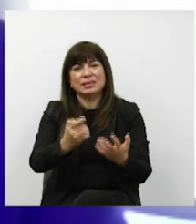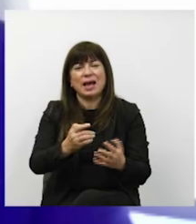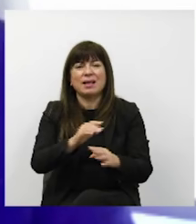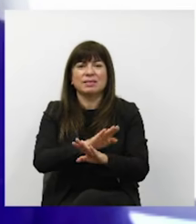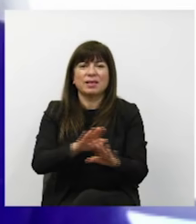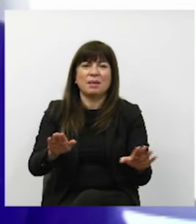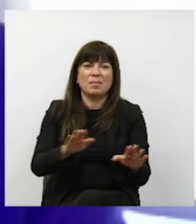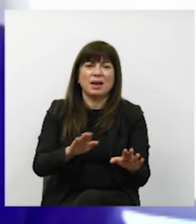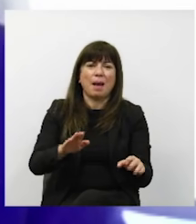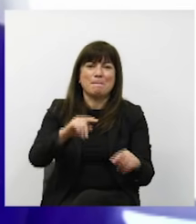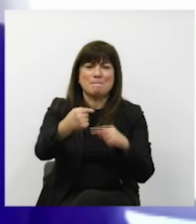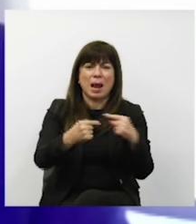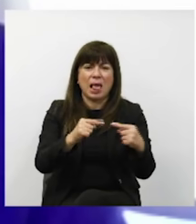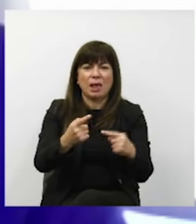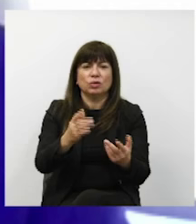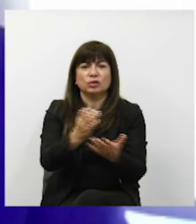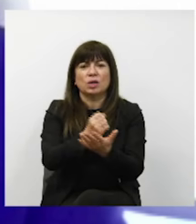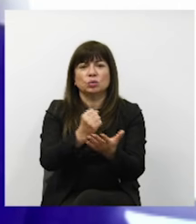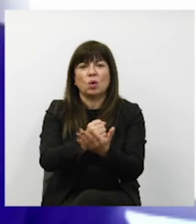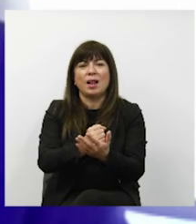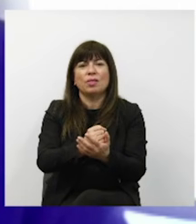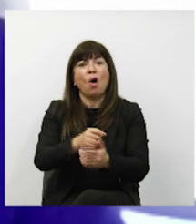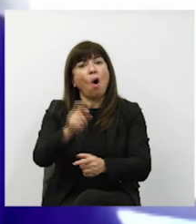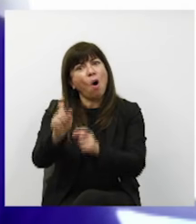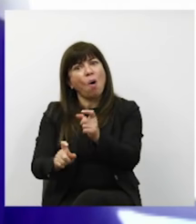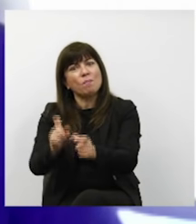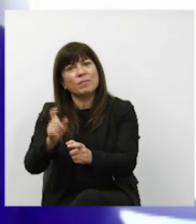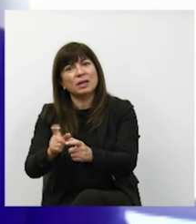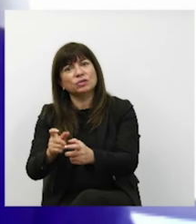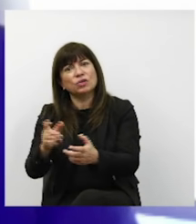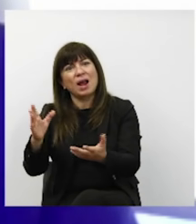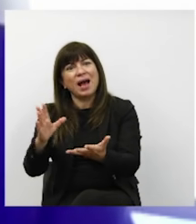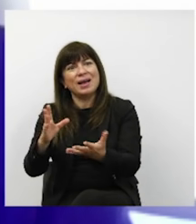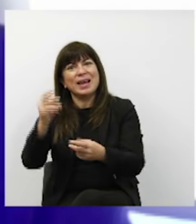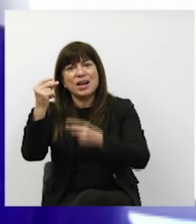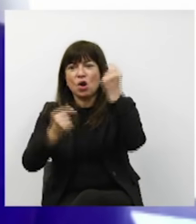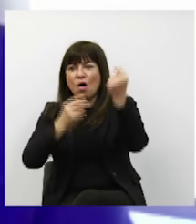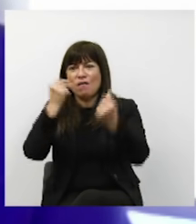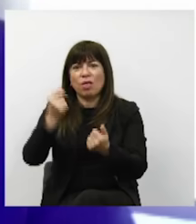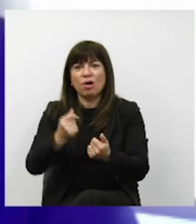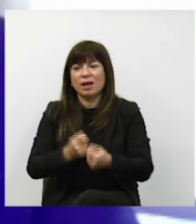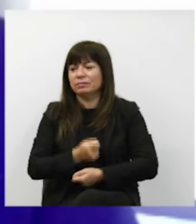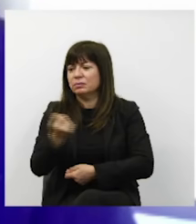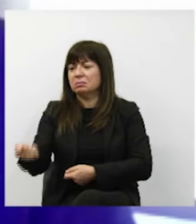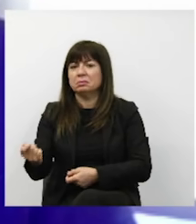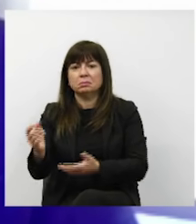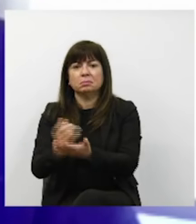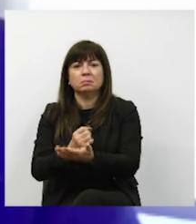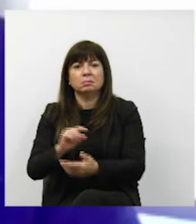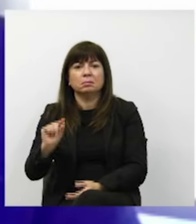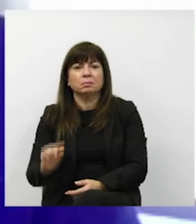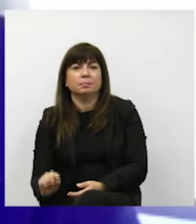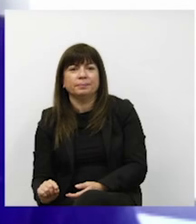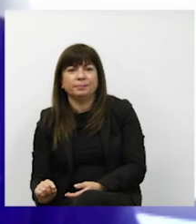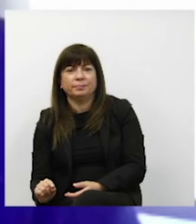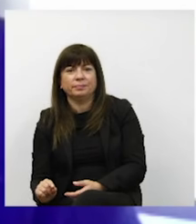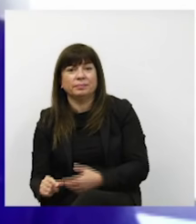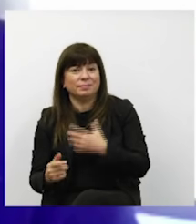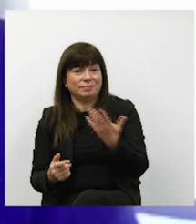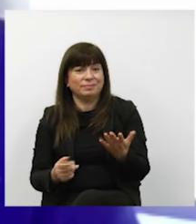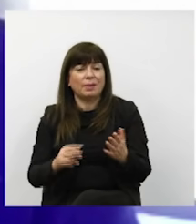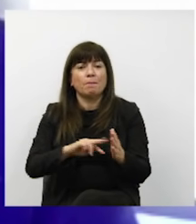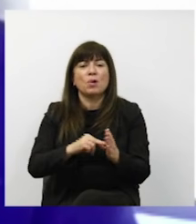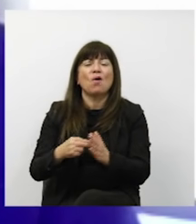la gente común y corriente, a los innovadores, a quienes pueden hacer una diferencia, no les llega nada. O sea, yo creo que el problema de